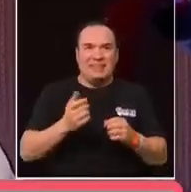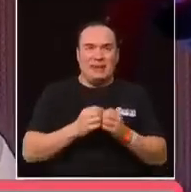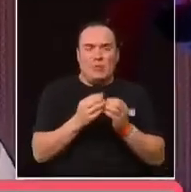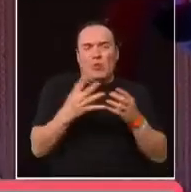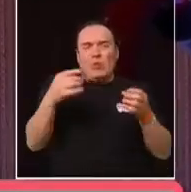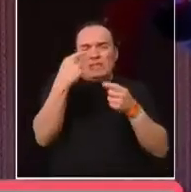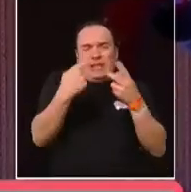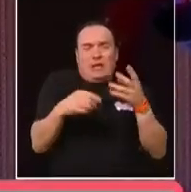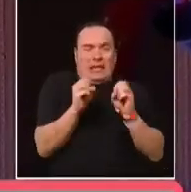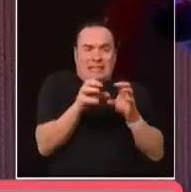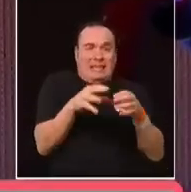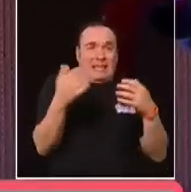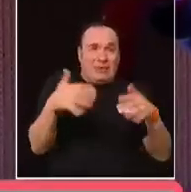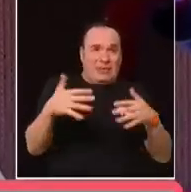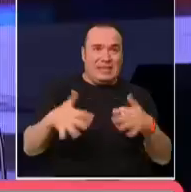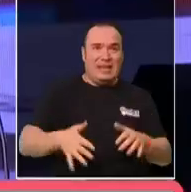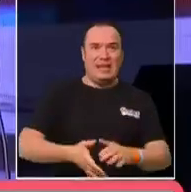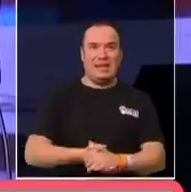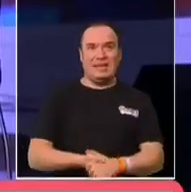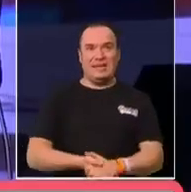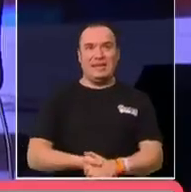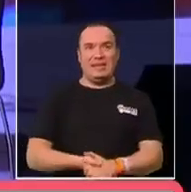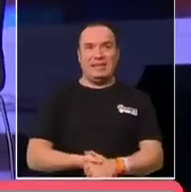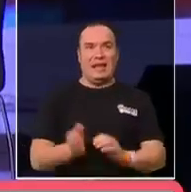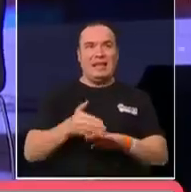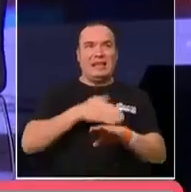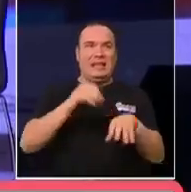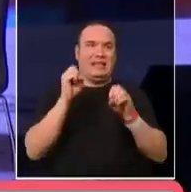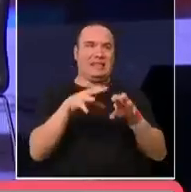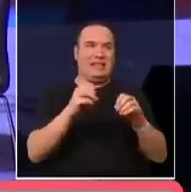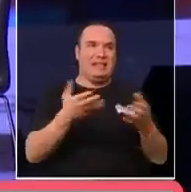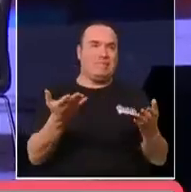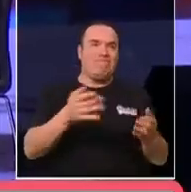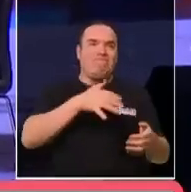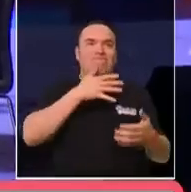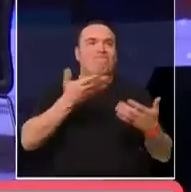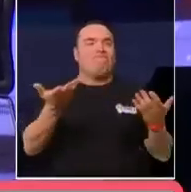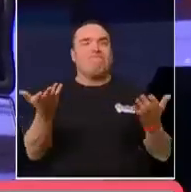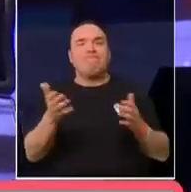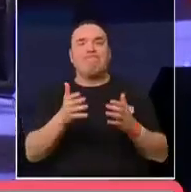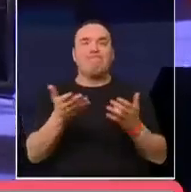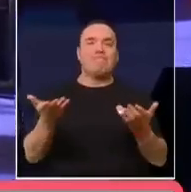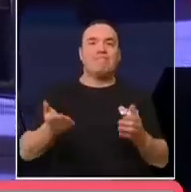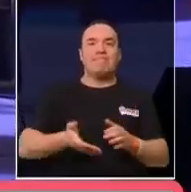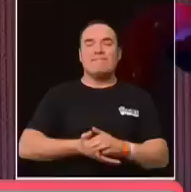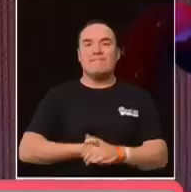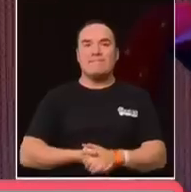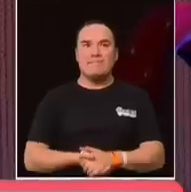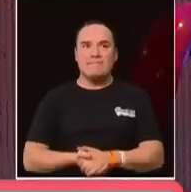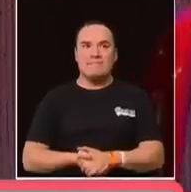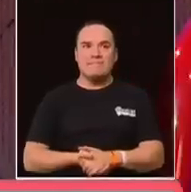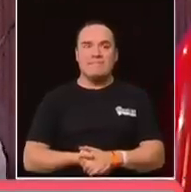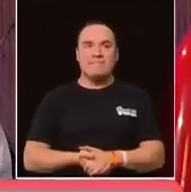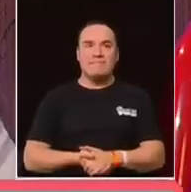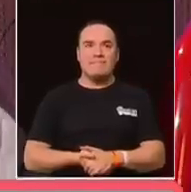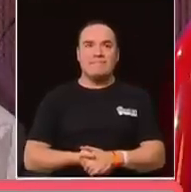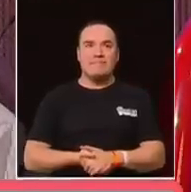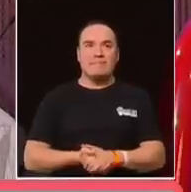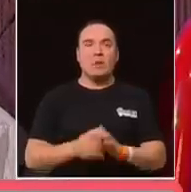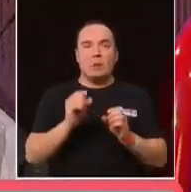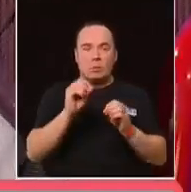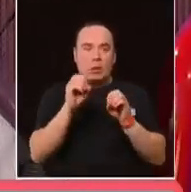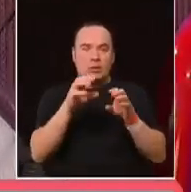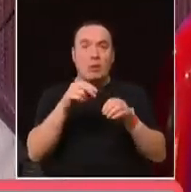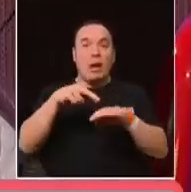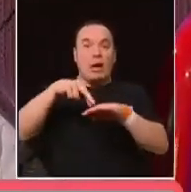Muchas cosas, la verdad, le he enseñado a, no sé, así, le he enseñado un poco a